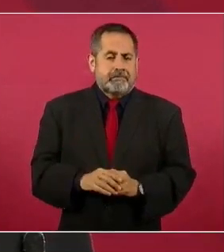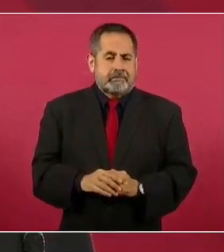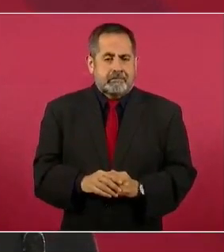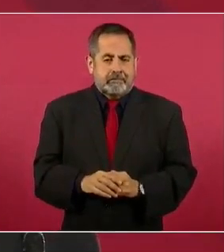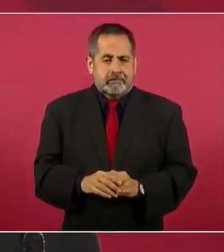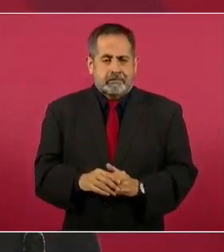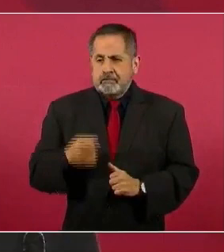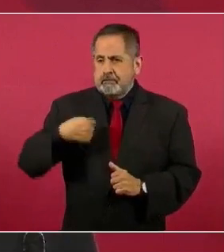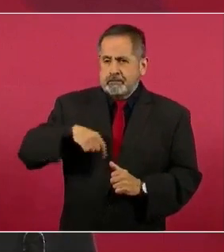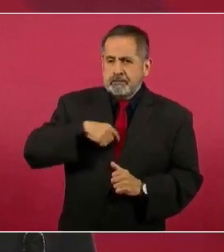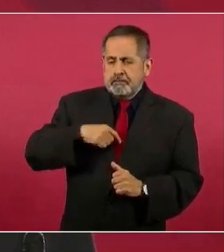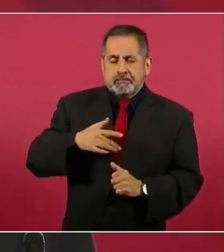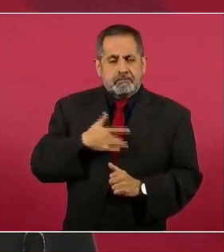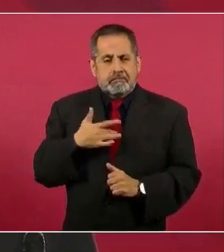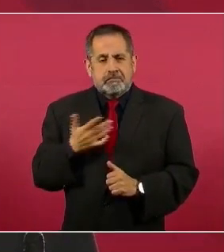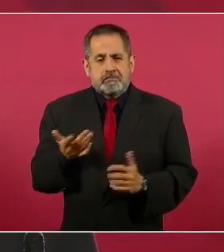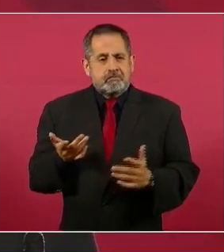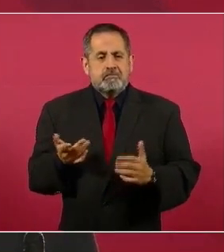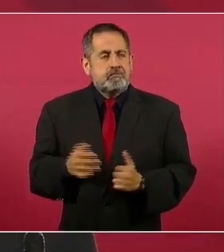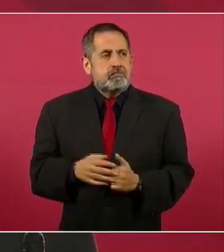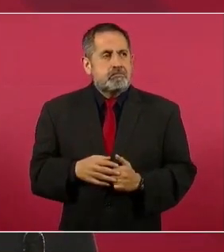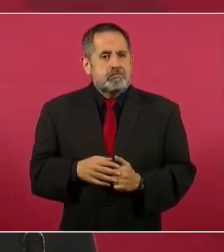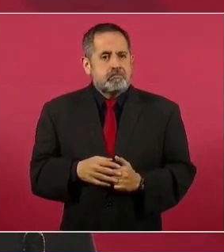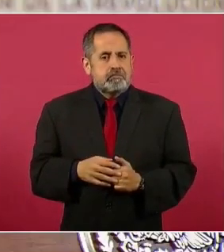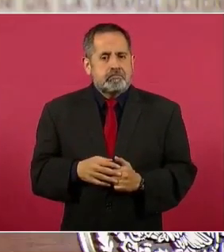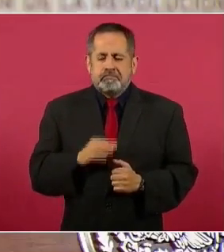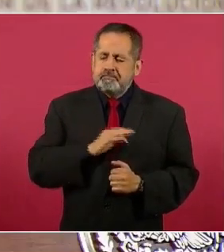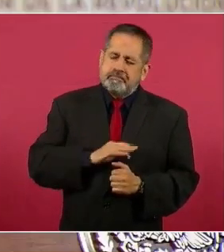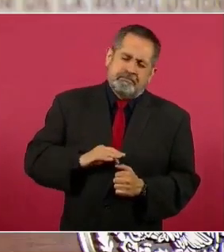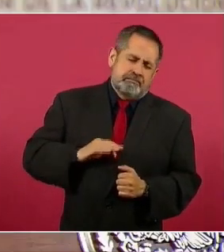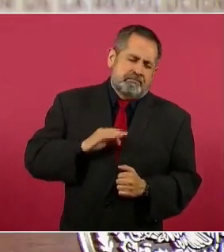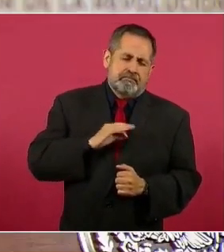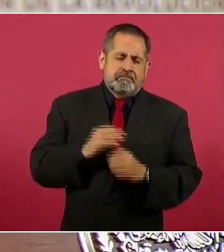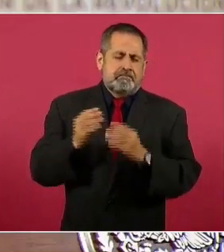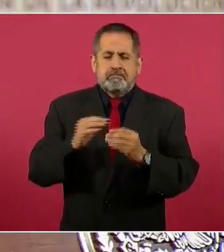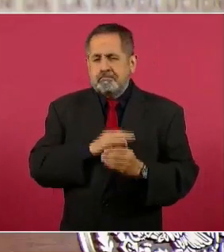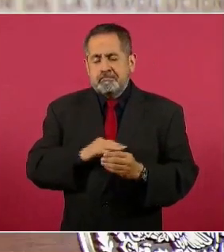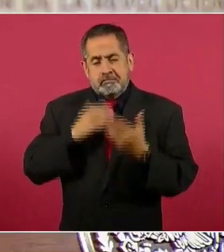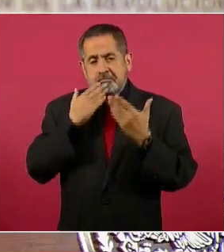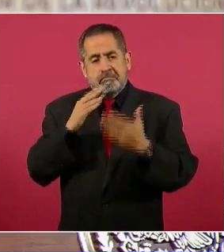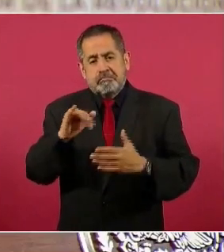nos vamos a sentir muy felices.